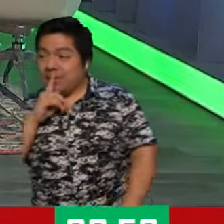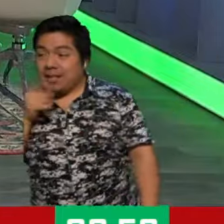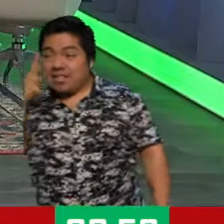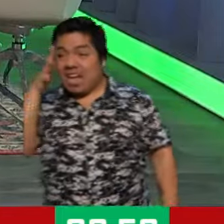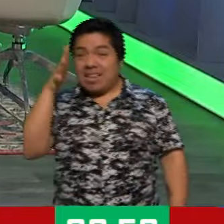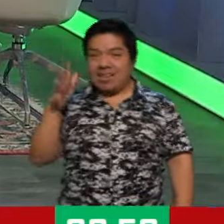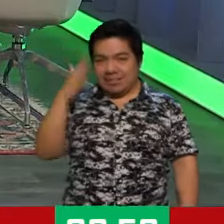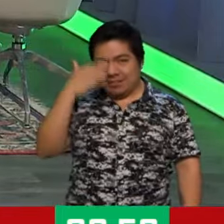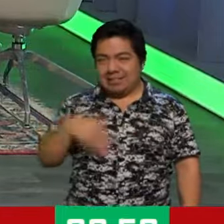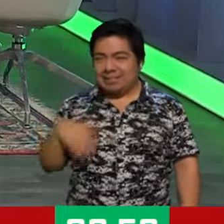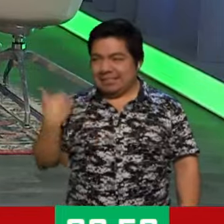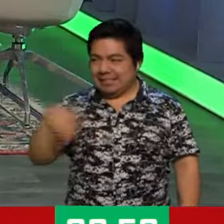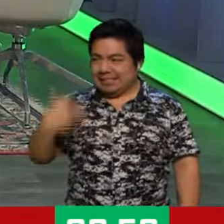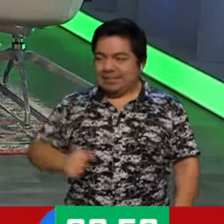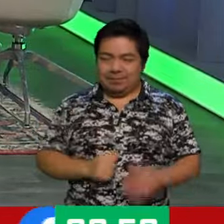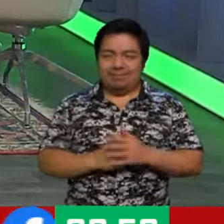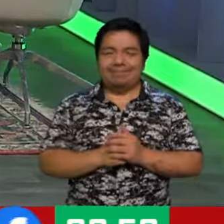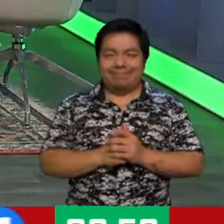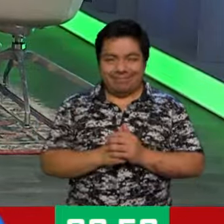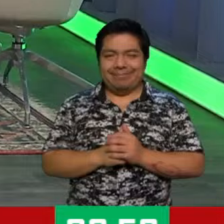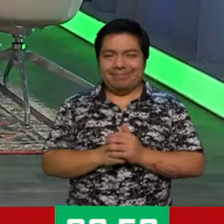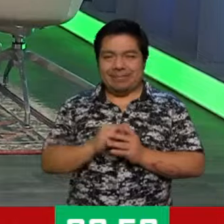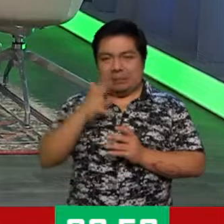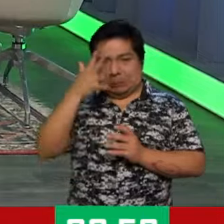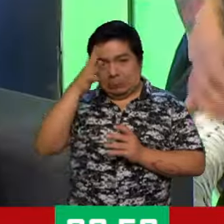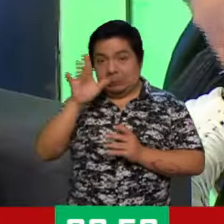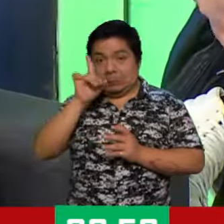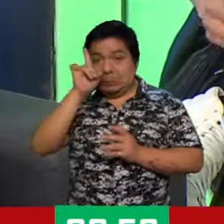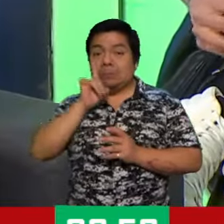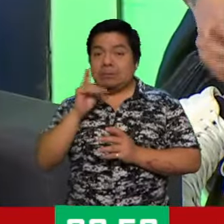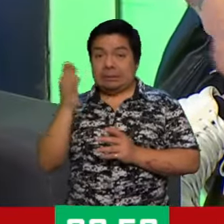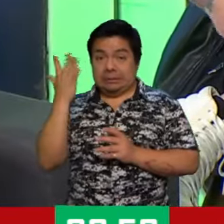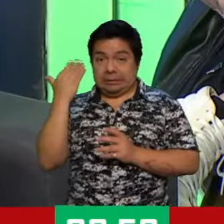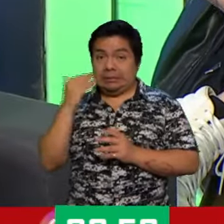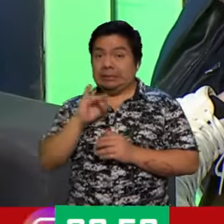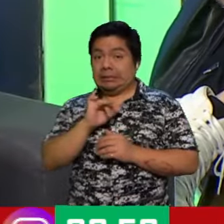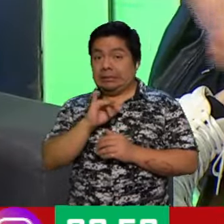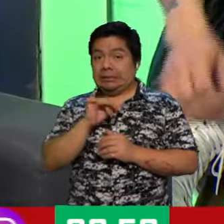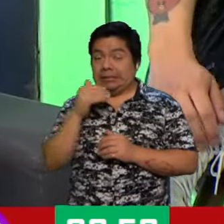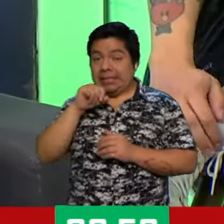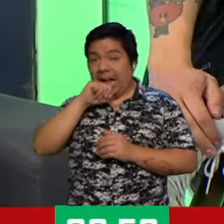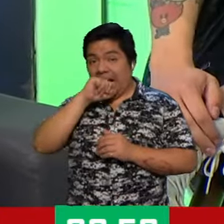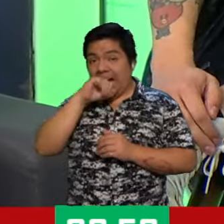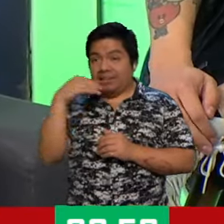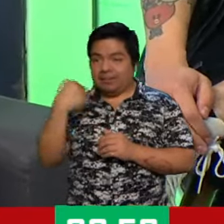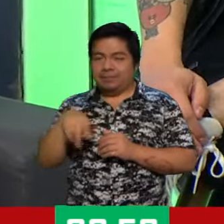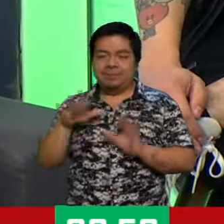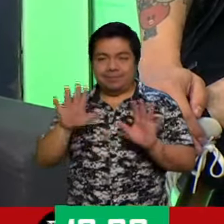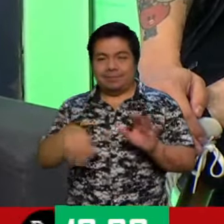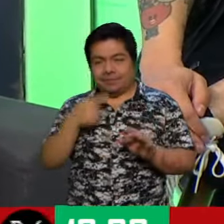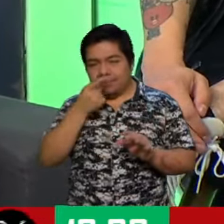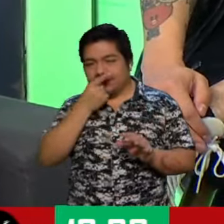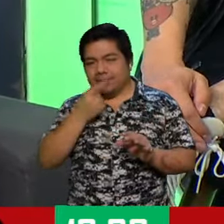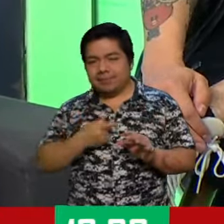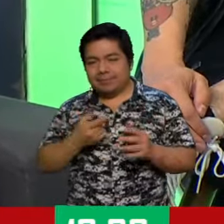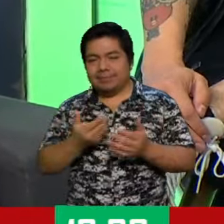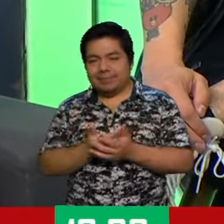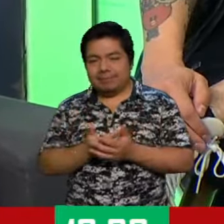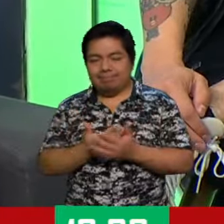es... Sí, las señoras. Desde hace mucho tiempo la cosa se está sigue. Poniendo complicada. Adelante. No, sí,